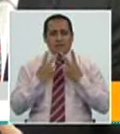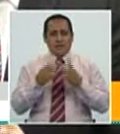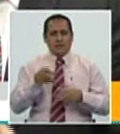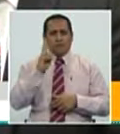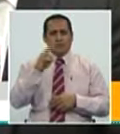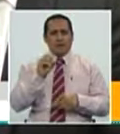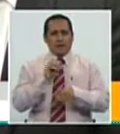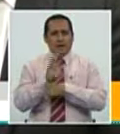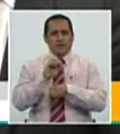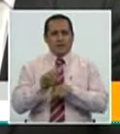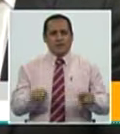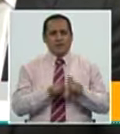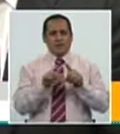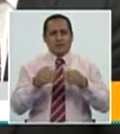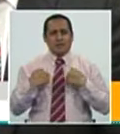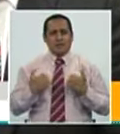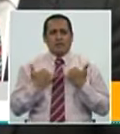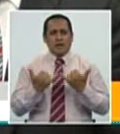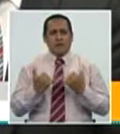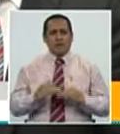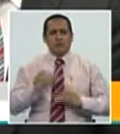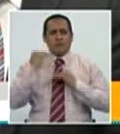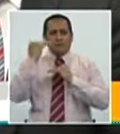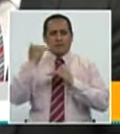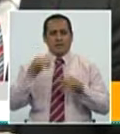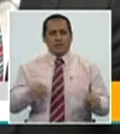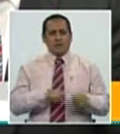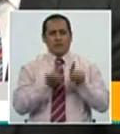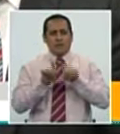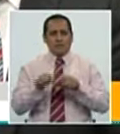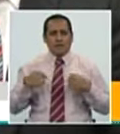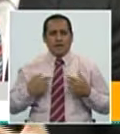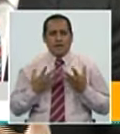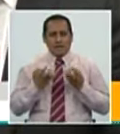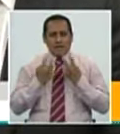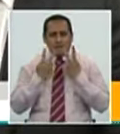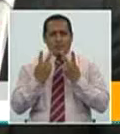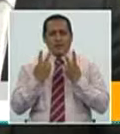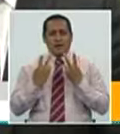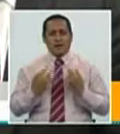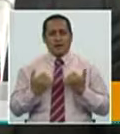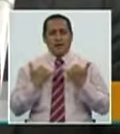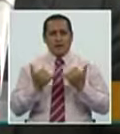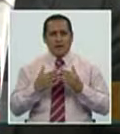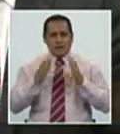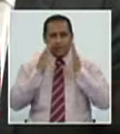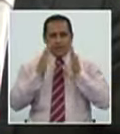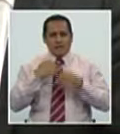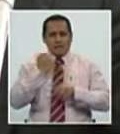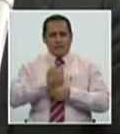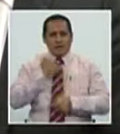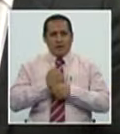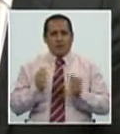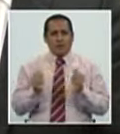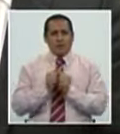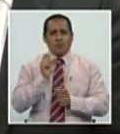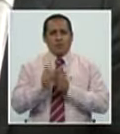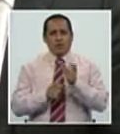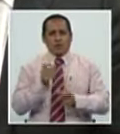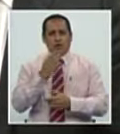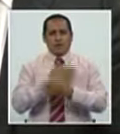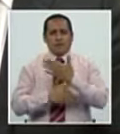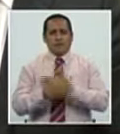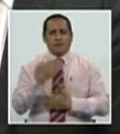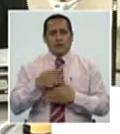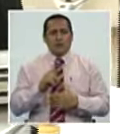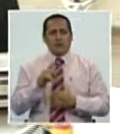implica maestros capacitados que tienen no solamente las capacidades, sino también la disposición de atender y trabajar con personas